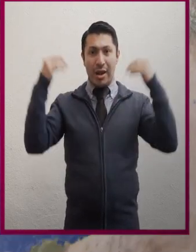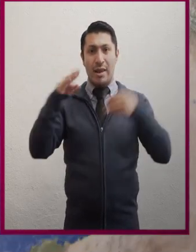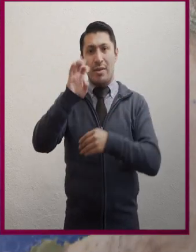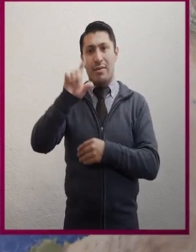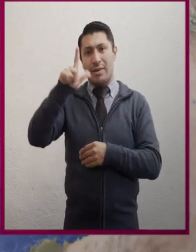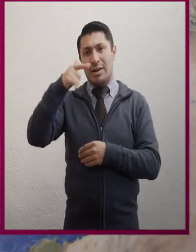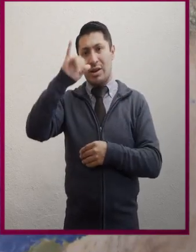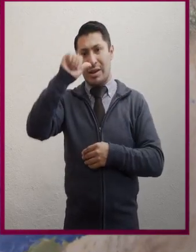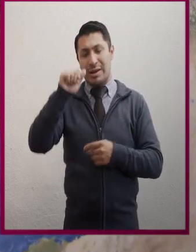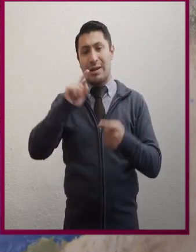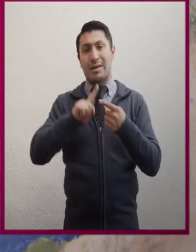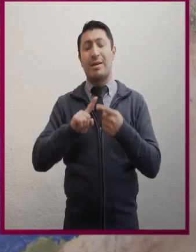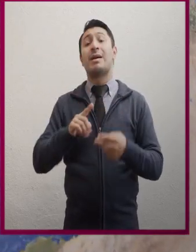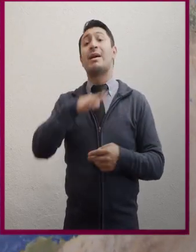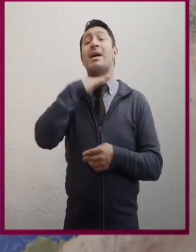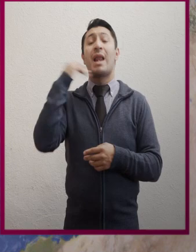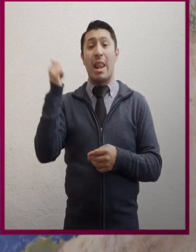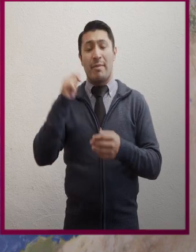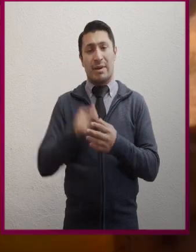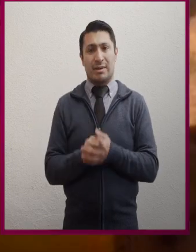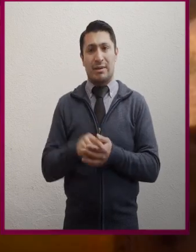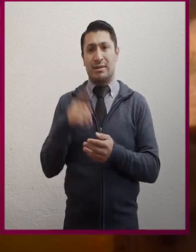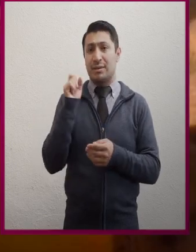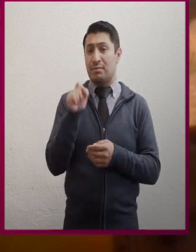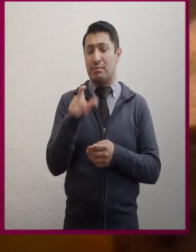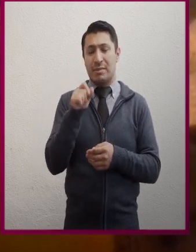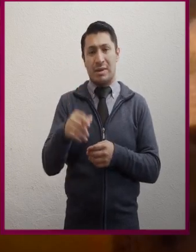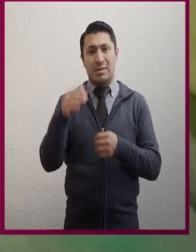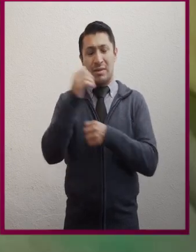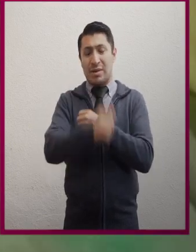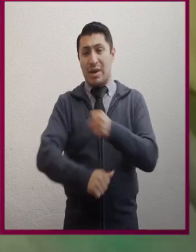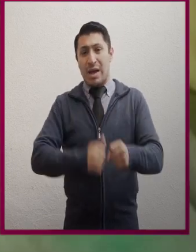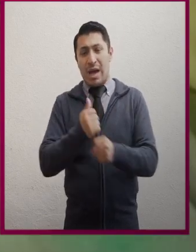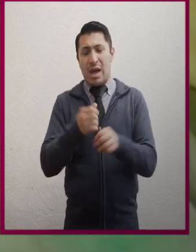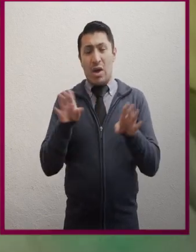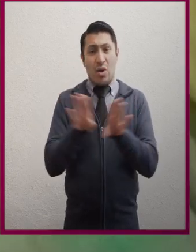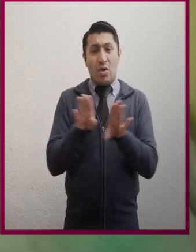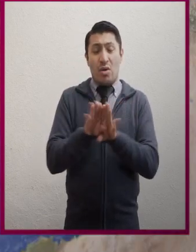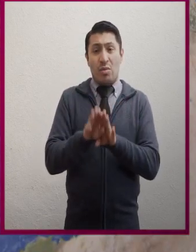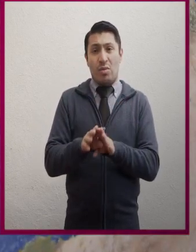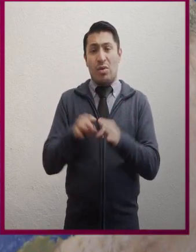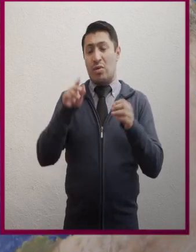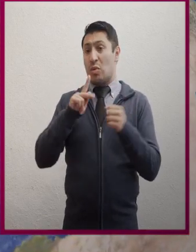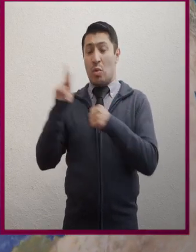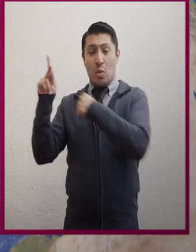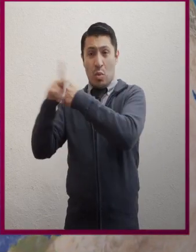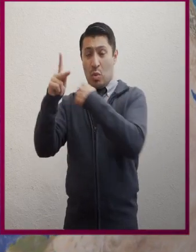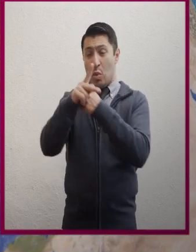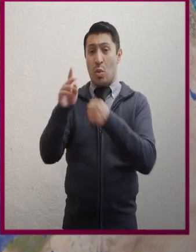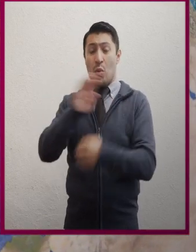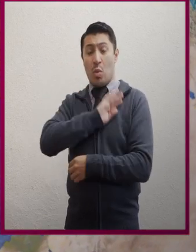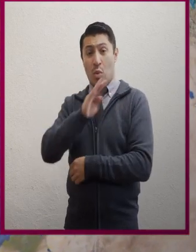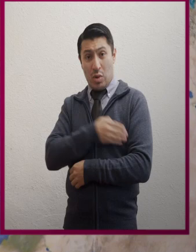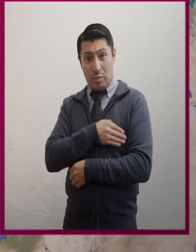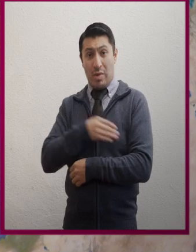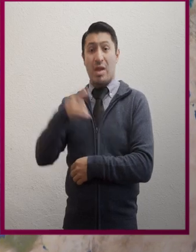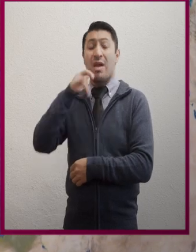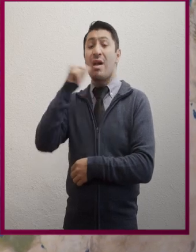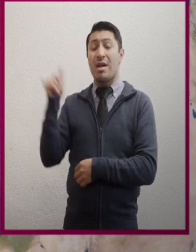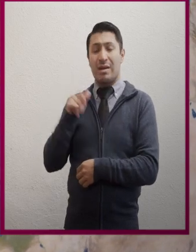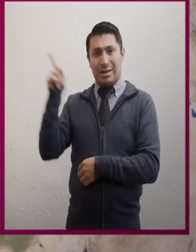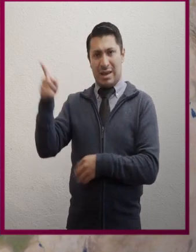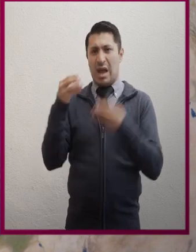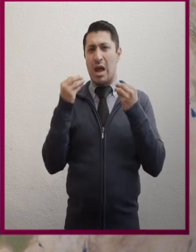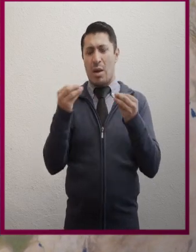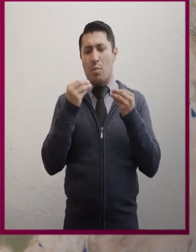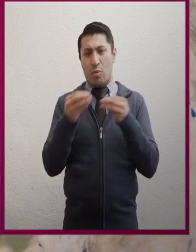Francia, Holanda, Bélgica y Alemania. A mediados de esa década, comenzaron a llegar también a España e Italia, donde había